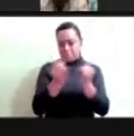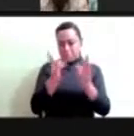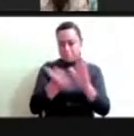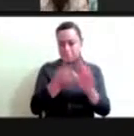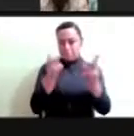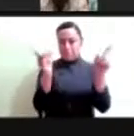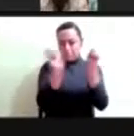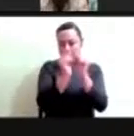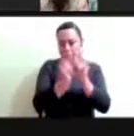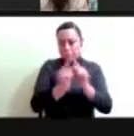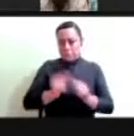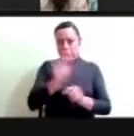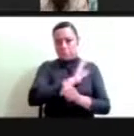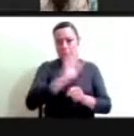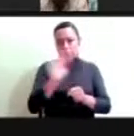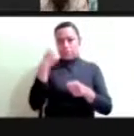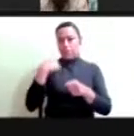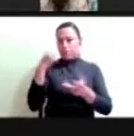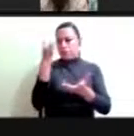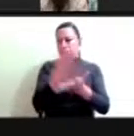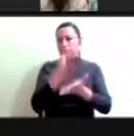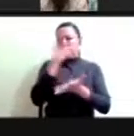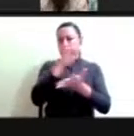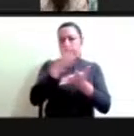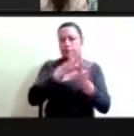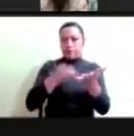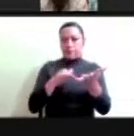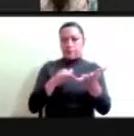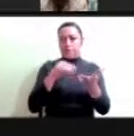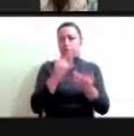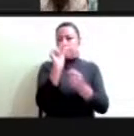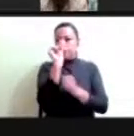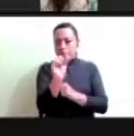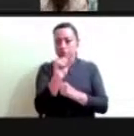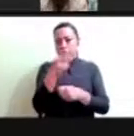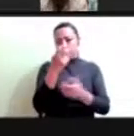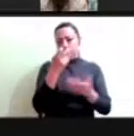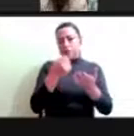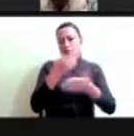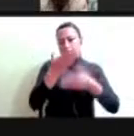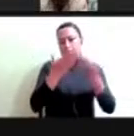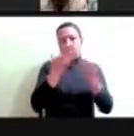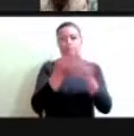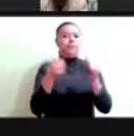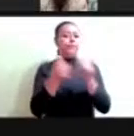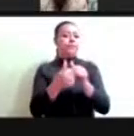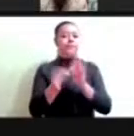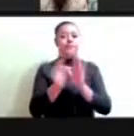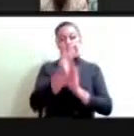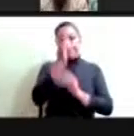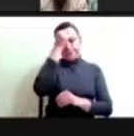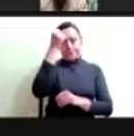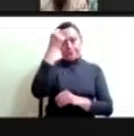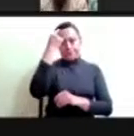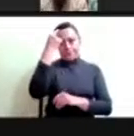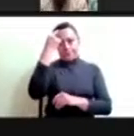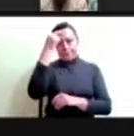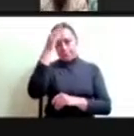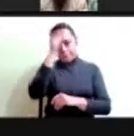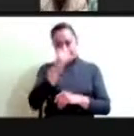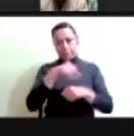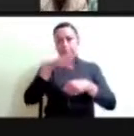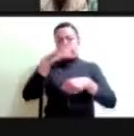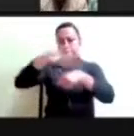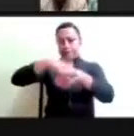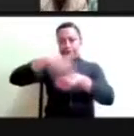emite la Comisión de Seguridad Ciudadana con relación a la proposición con punto de acuerdo por el que se exhorta de manera respetuosa a